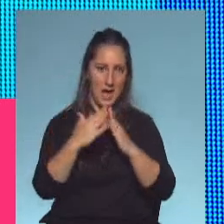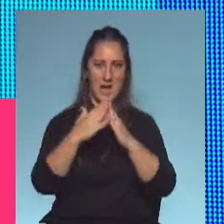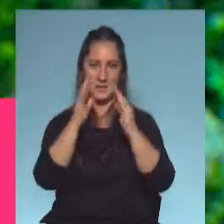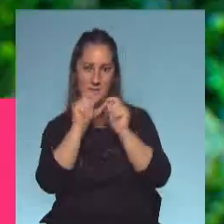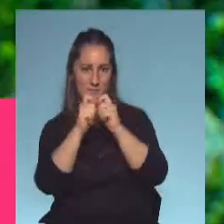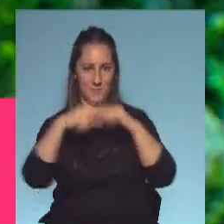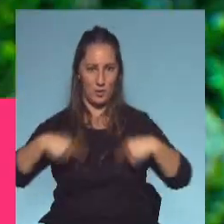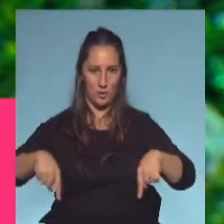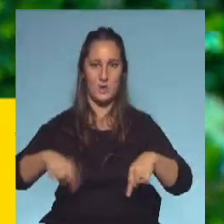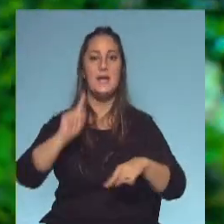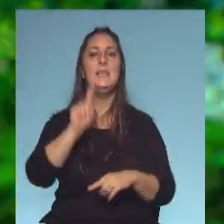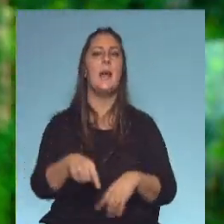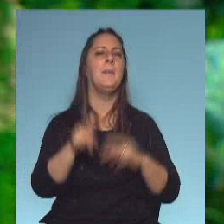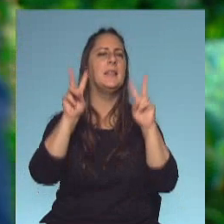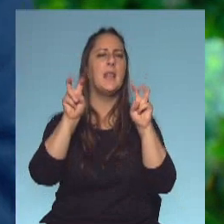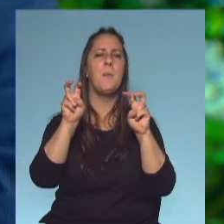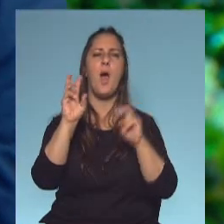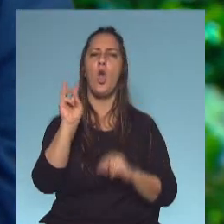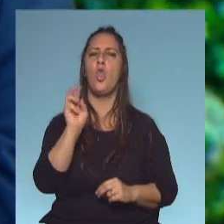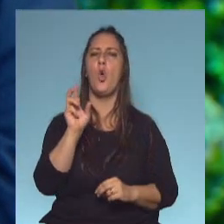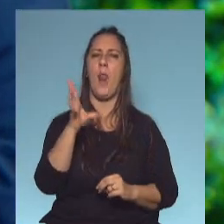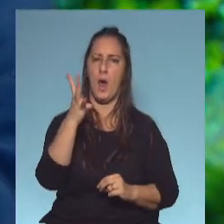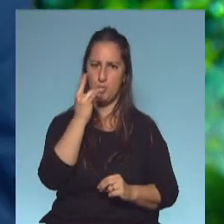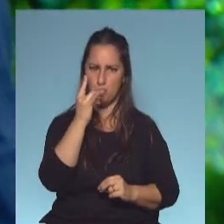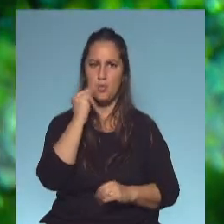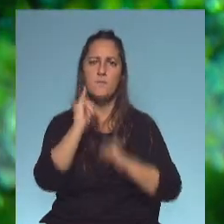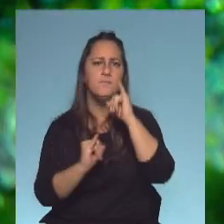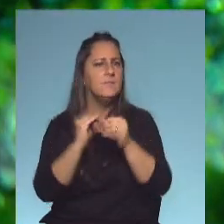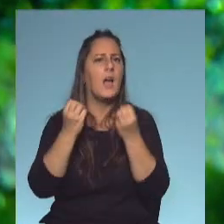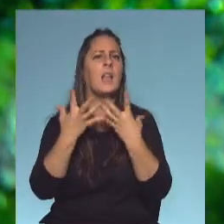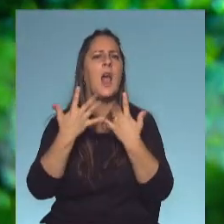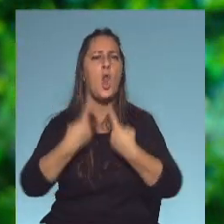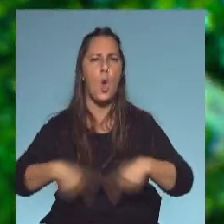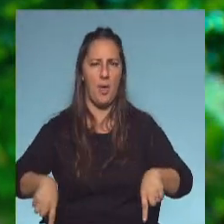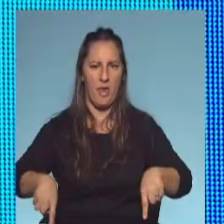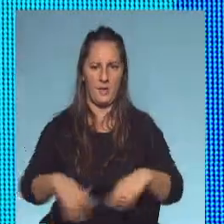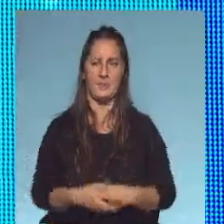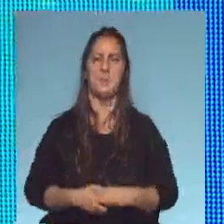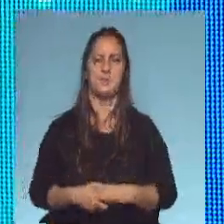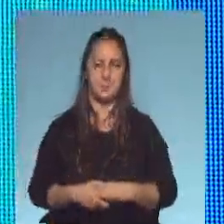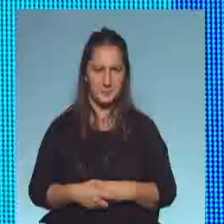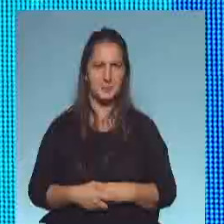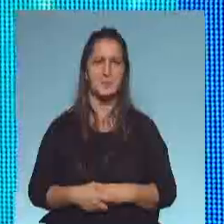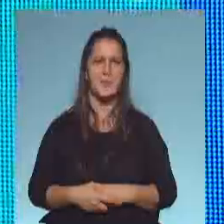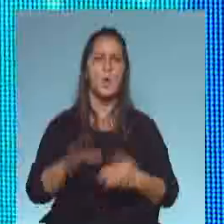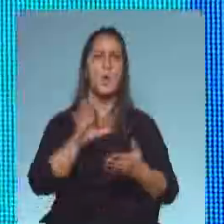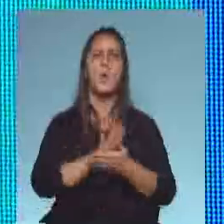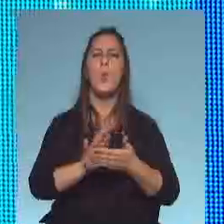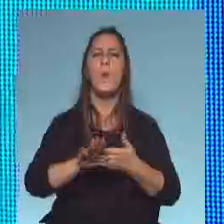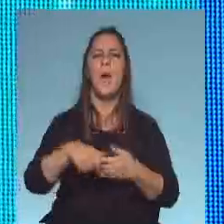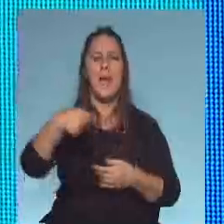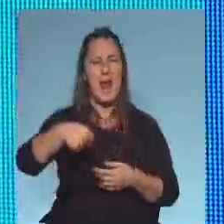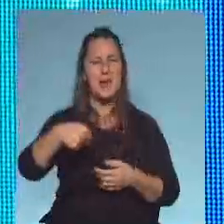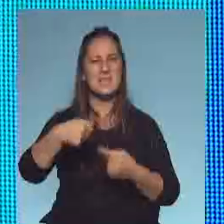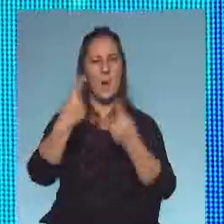más, que es el tema del dólar blue. Hoy nos vas a contar qué está pasando con eso del dólar. Sí, sí, tal cual. Sí. Y además una nueva canasta de productos que